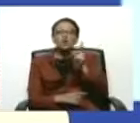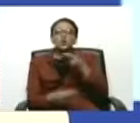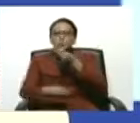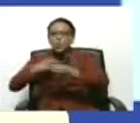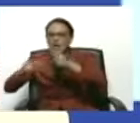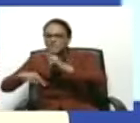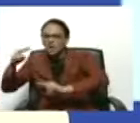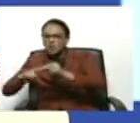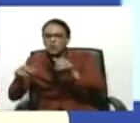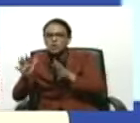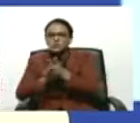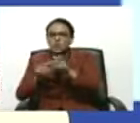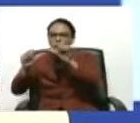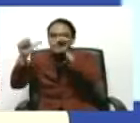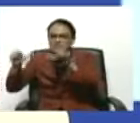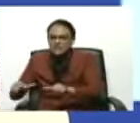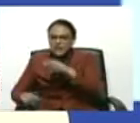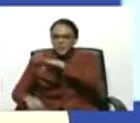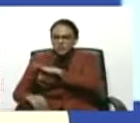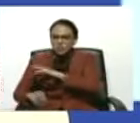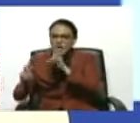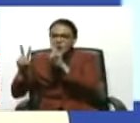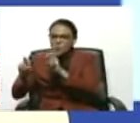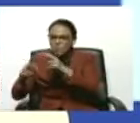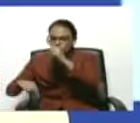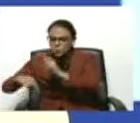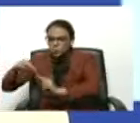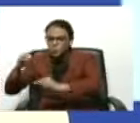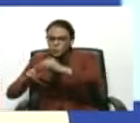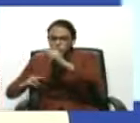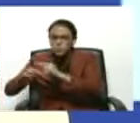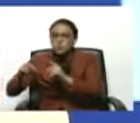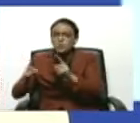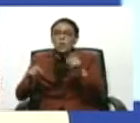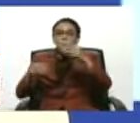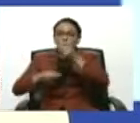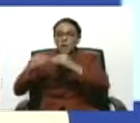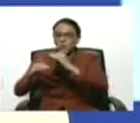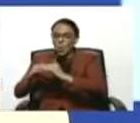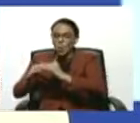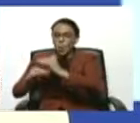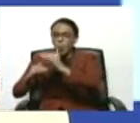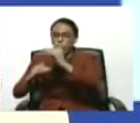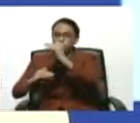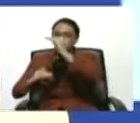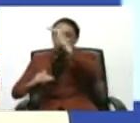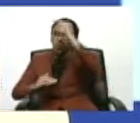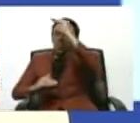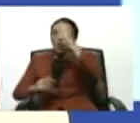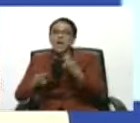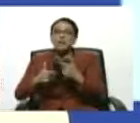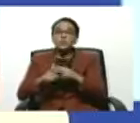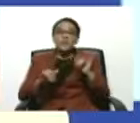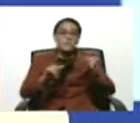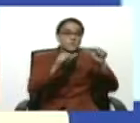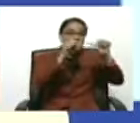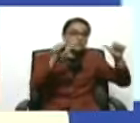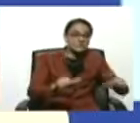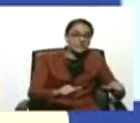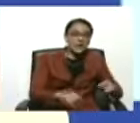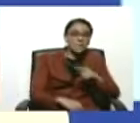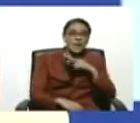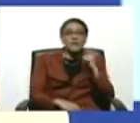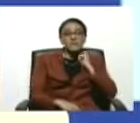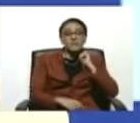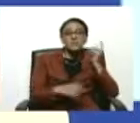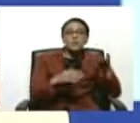primero Y a medida que ese sistema nuevo crece el sistema antiguo solamente se